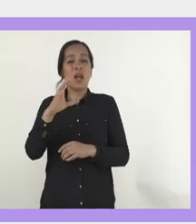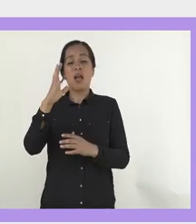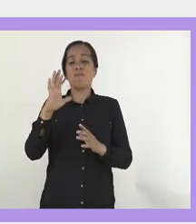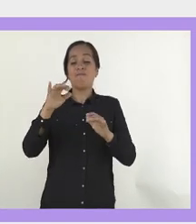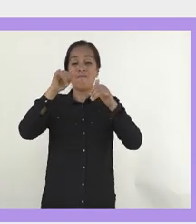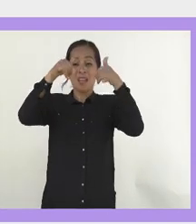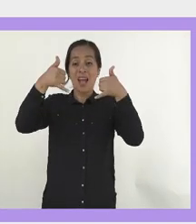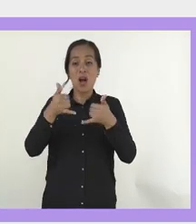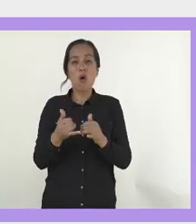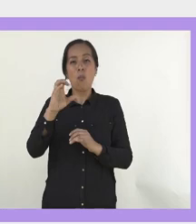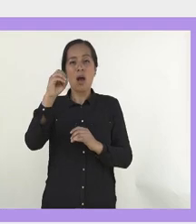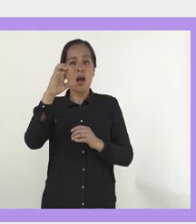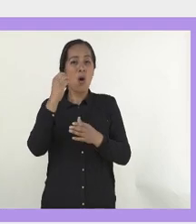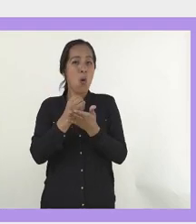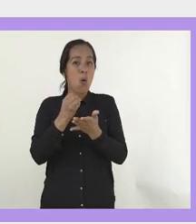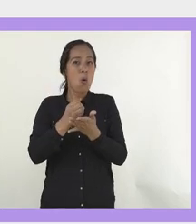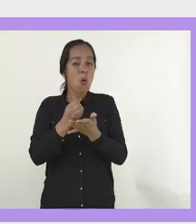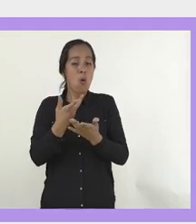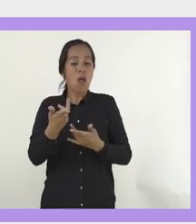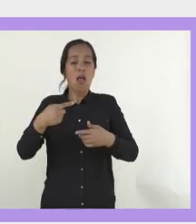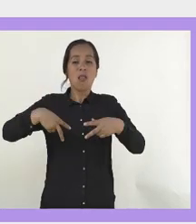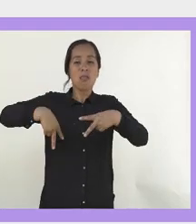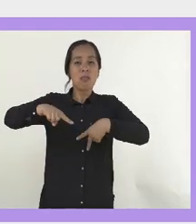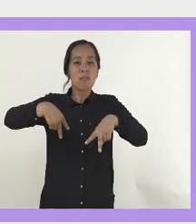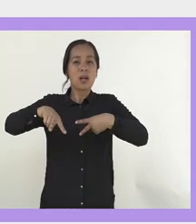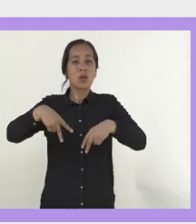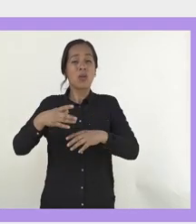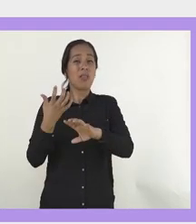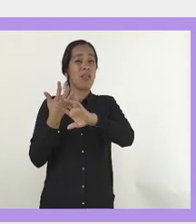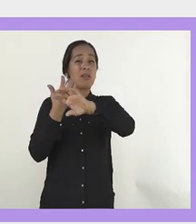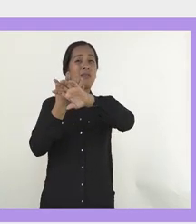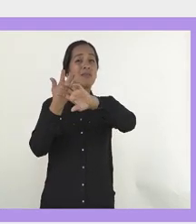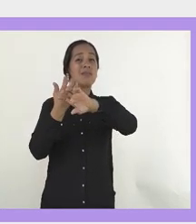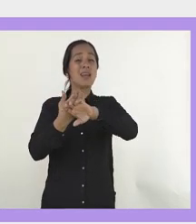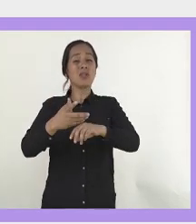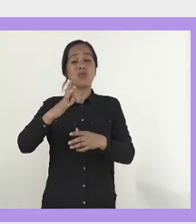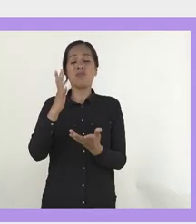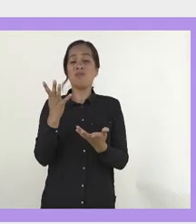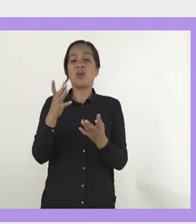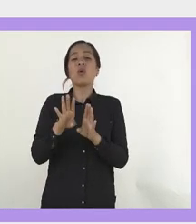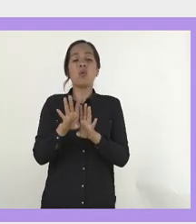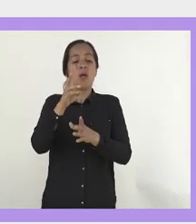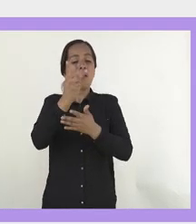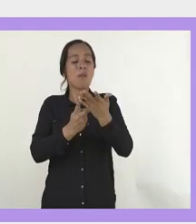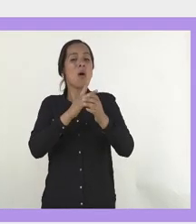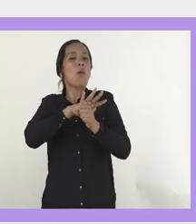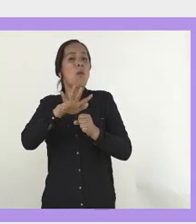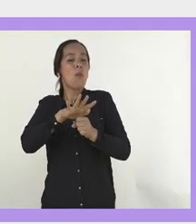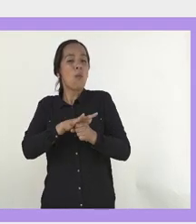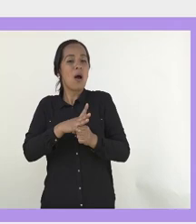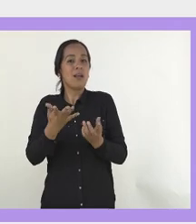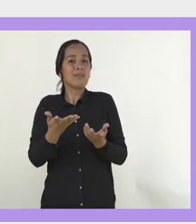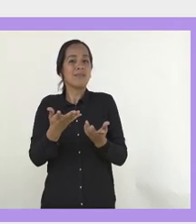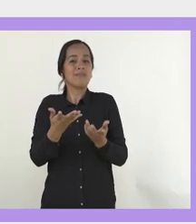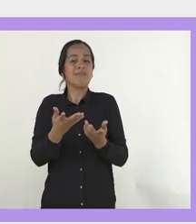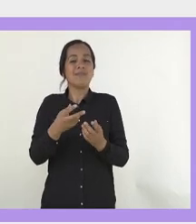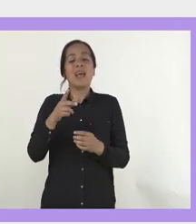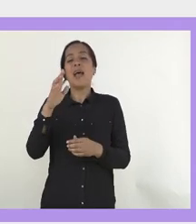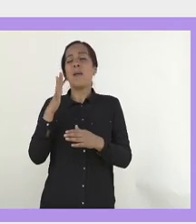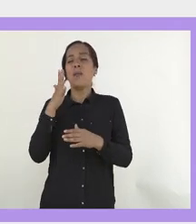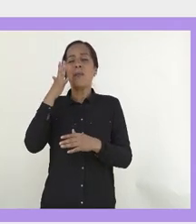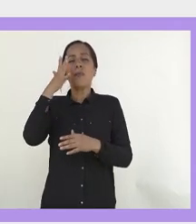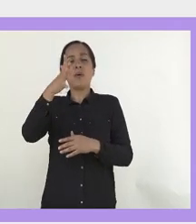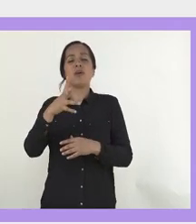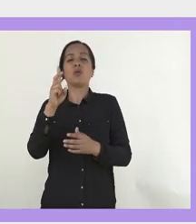hay partidos amistosos el puro está el tour por Estados Unidos cómo está el plan de la selección de cara al 2027